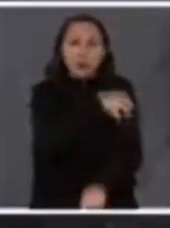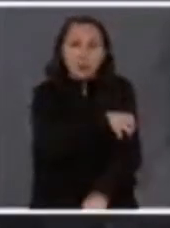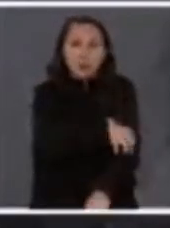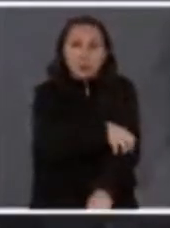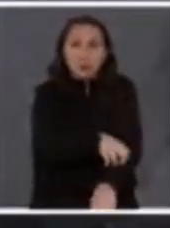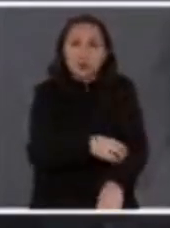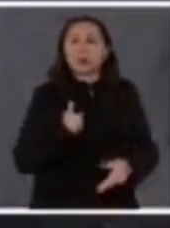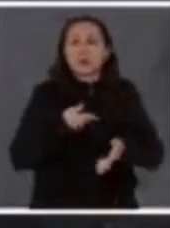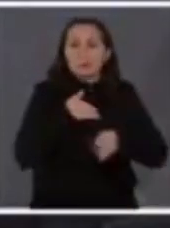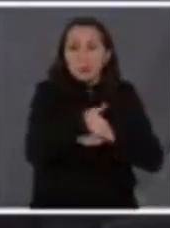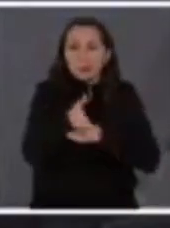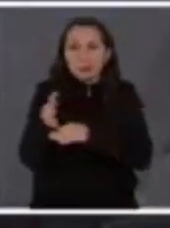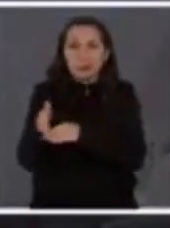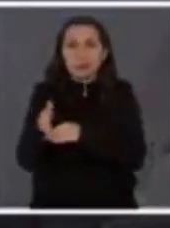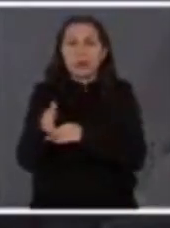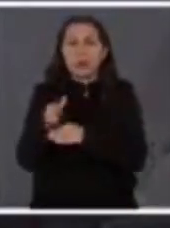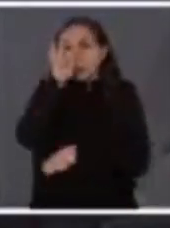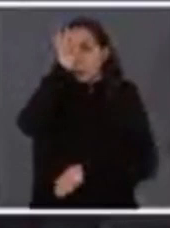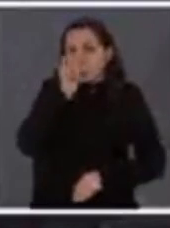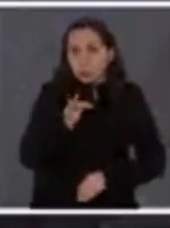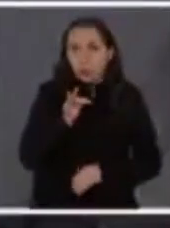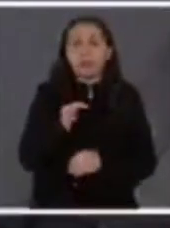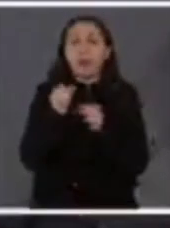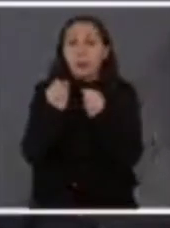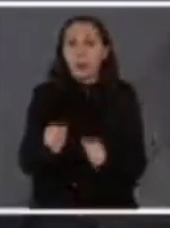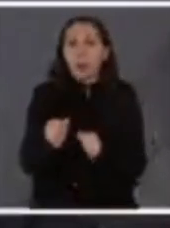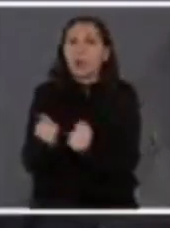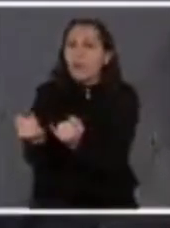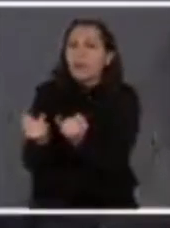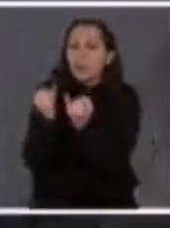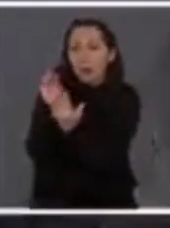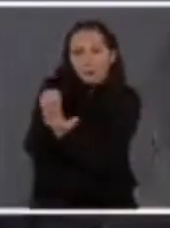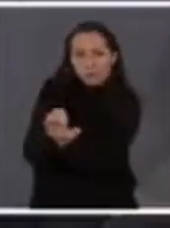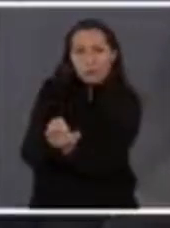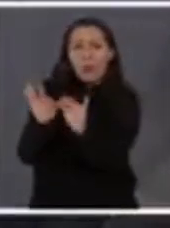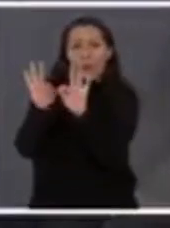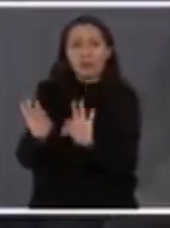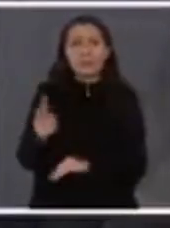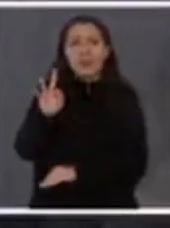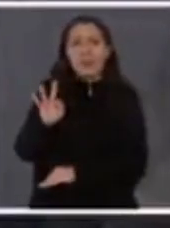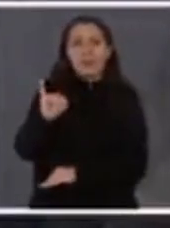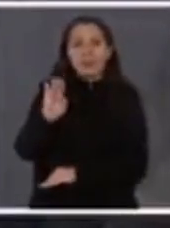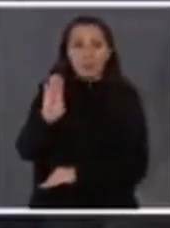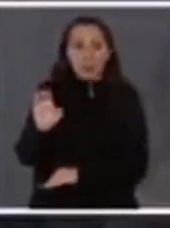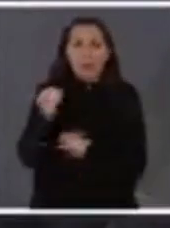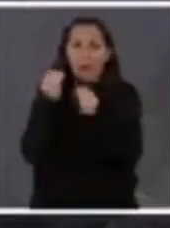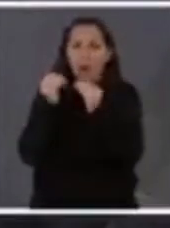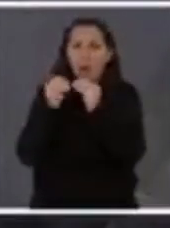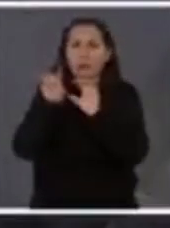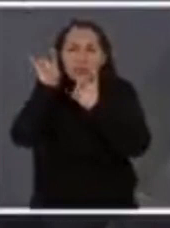están desplegando a sus funcionarios para poder levantar las fichas FIDE. Eso es muy importante para que tengamos un buen catastro.